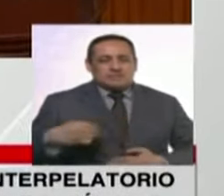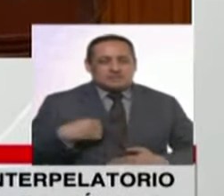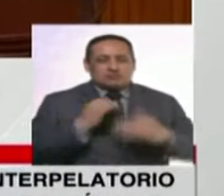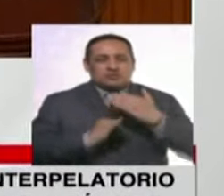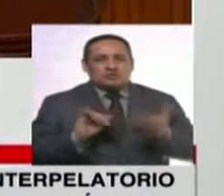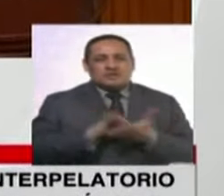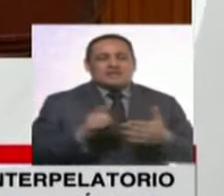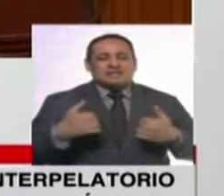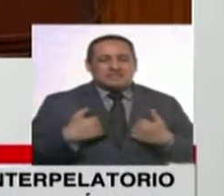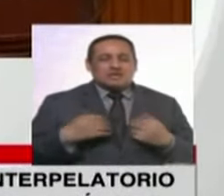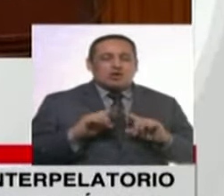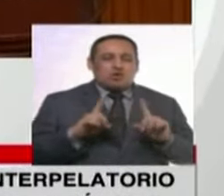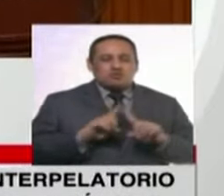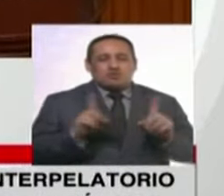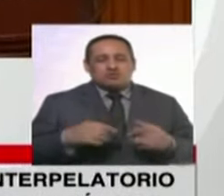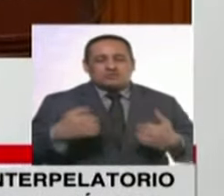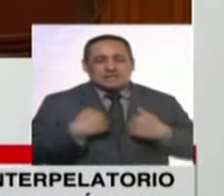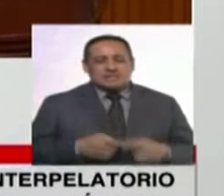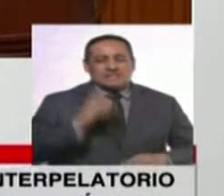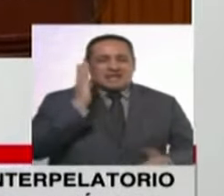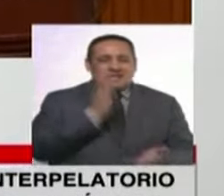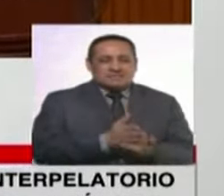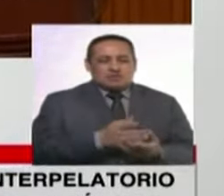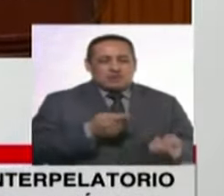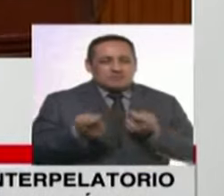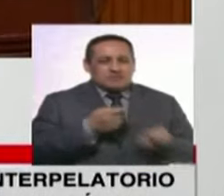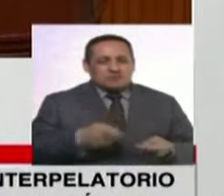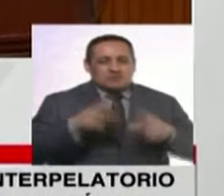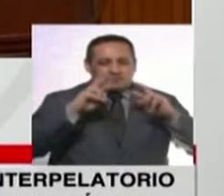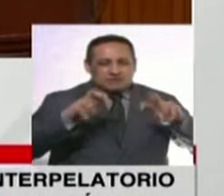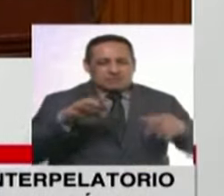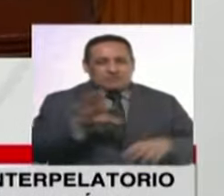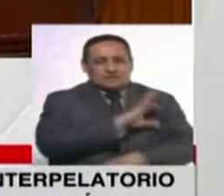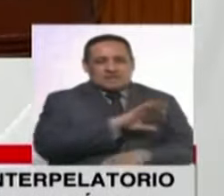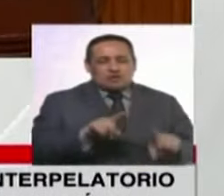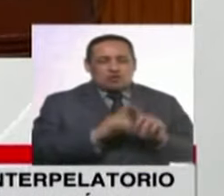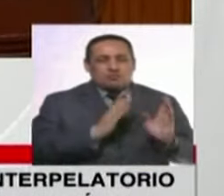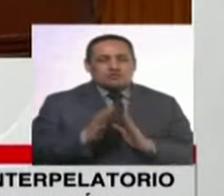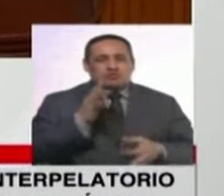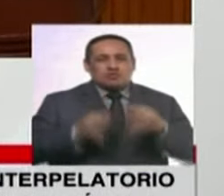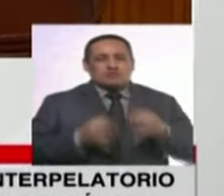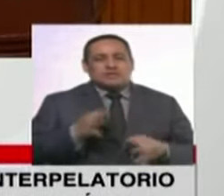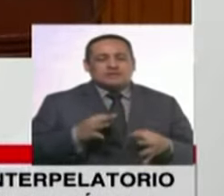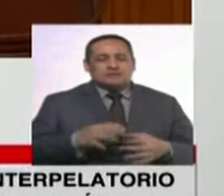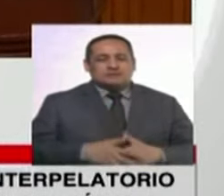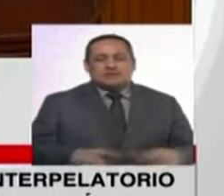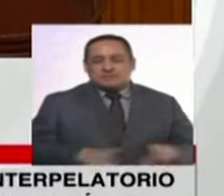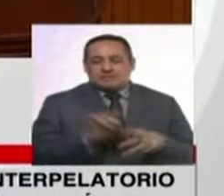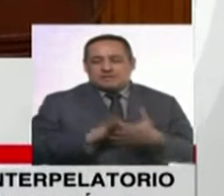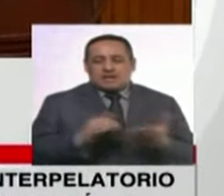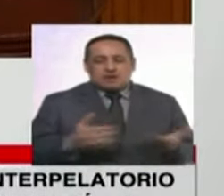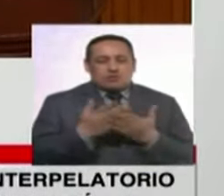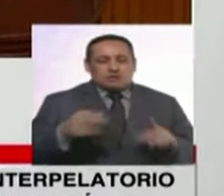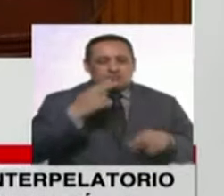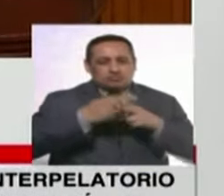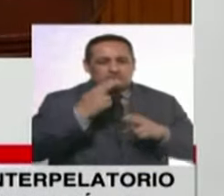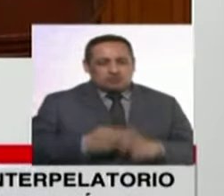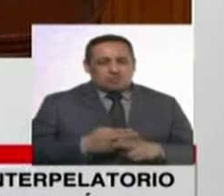tienen o han tenido sanciones administrativas investigaciones Fiscales o procesos judiciales cuáles son sus nombres